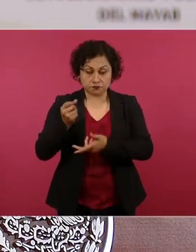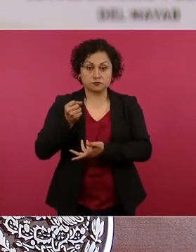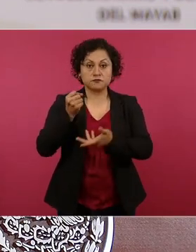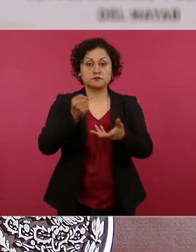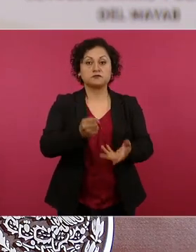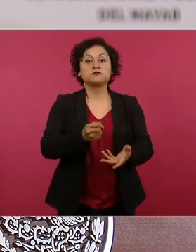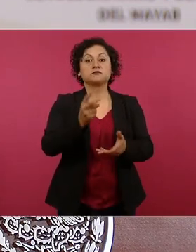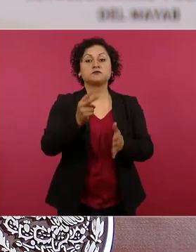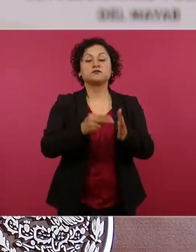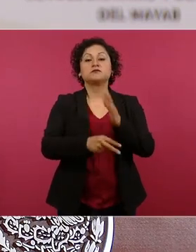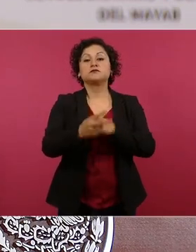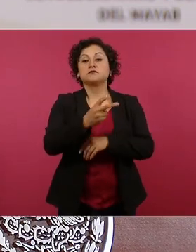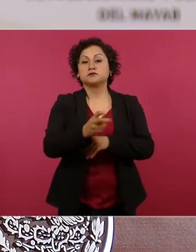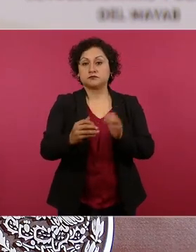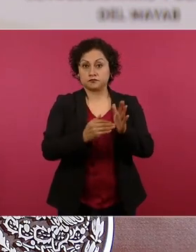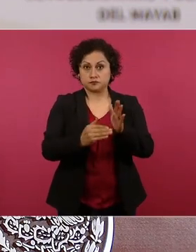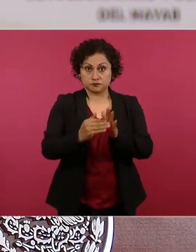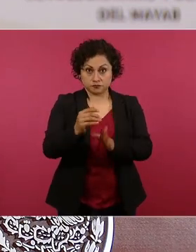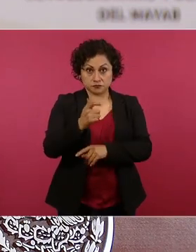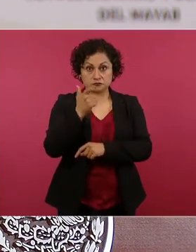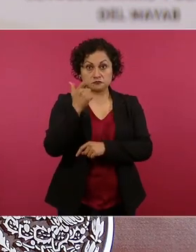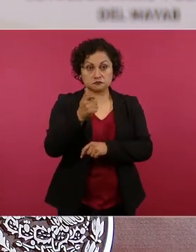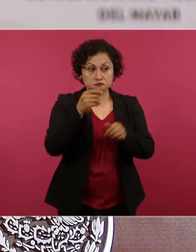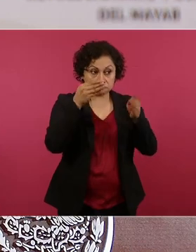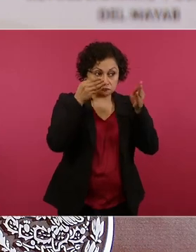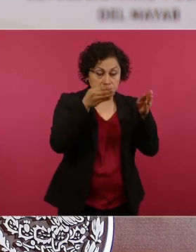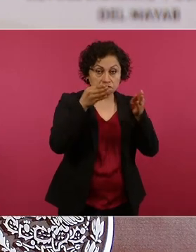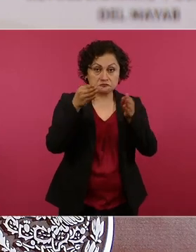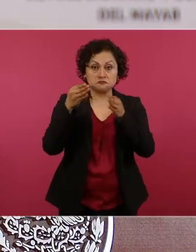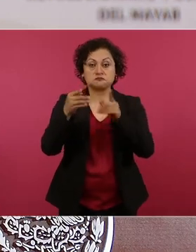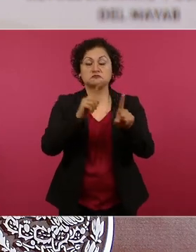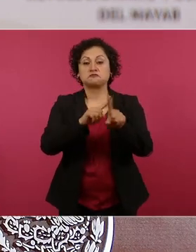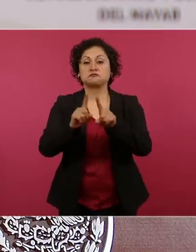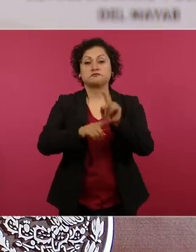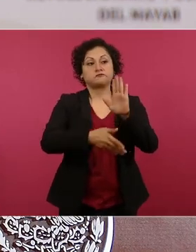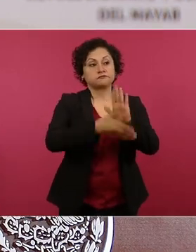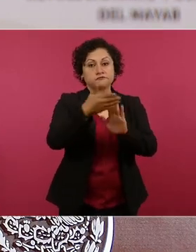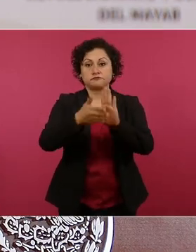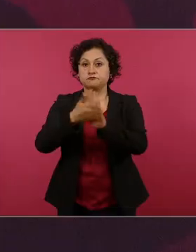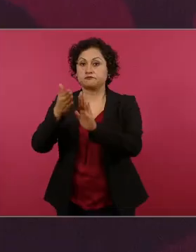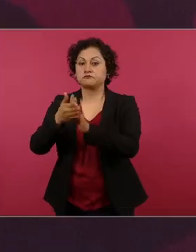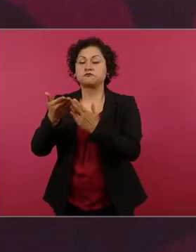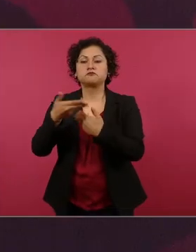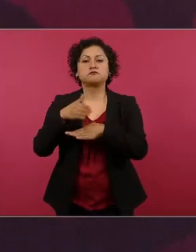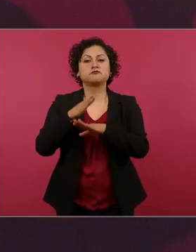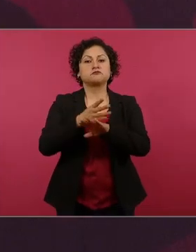pesos en obras diversas de mantenimiento, conservación